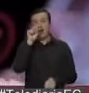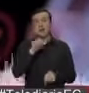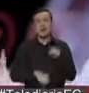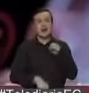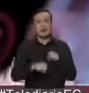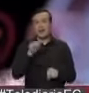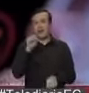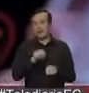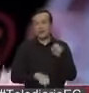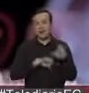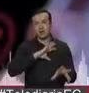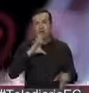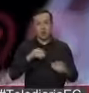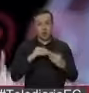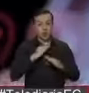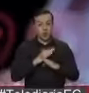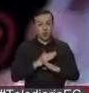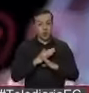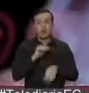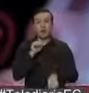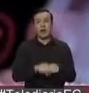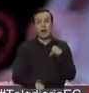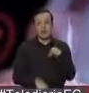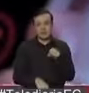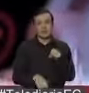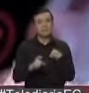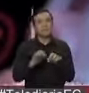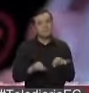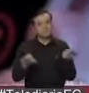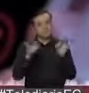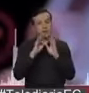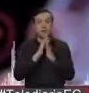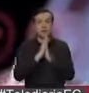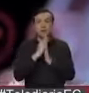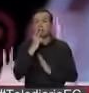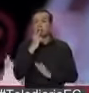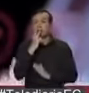todo el sistema inmune. Por eso pedimos que por favor dejen el